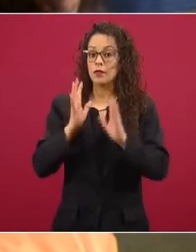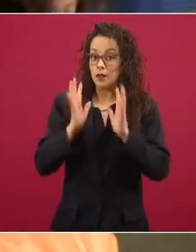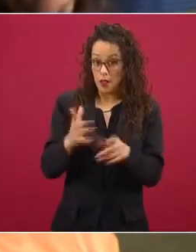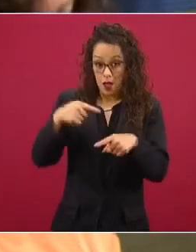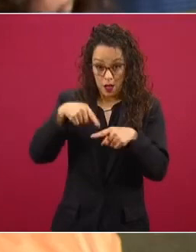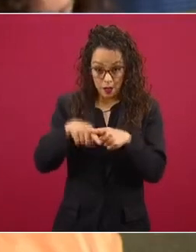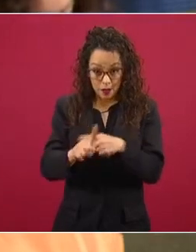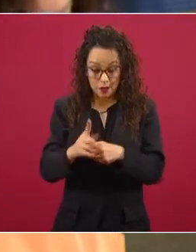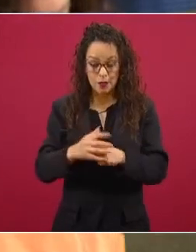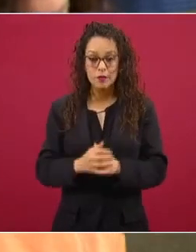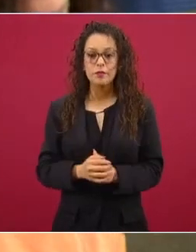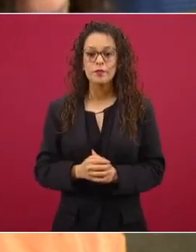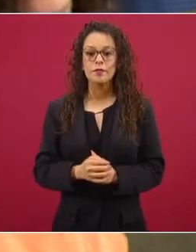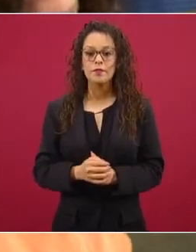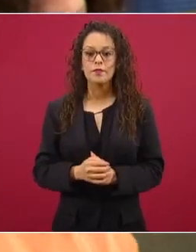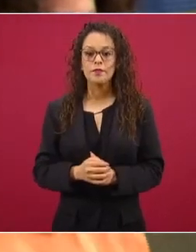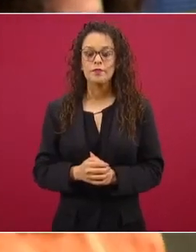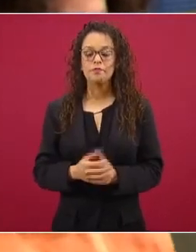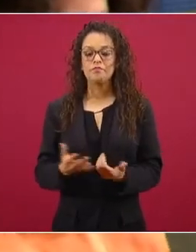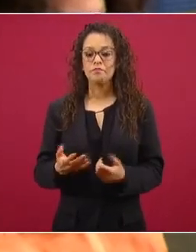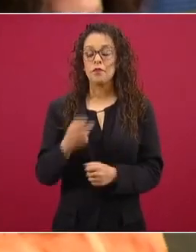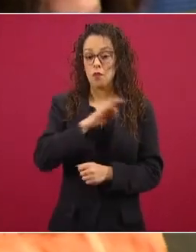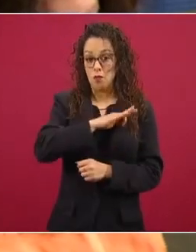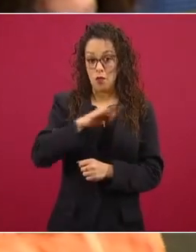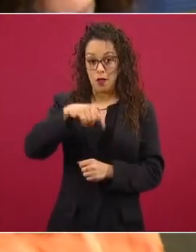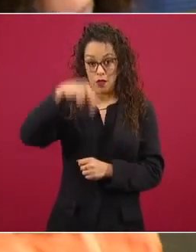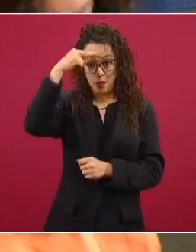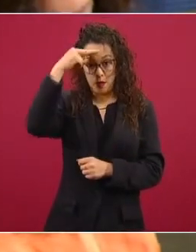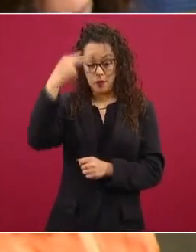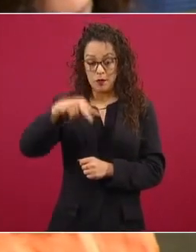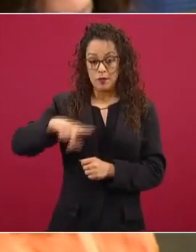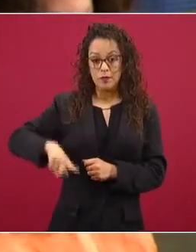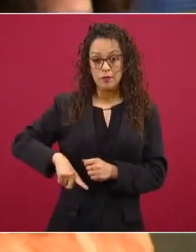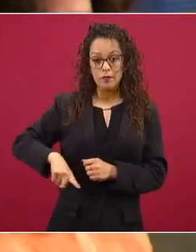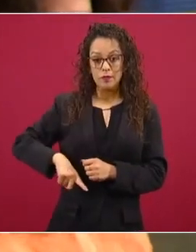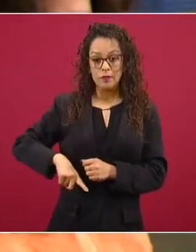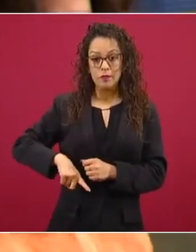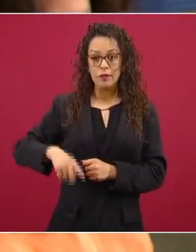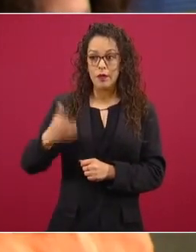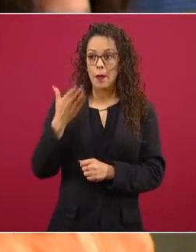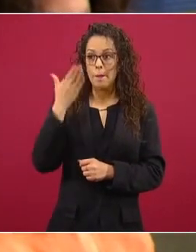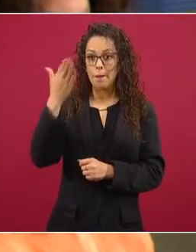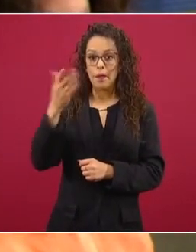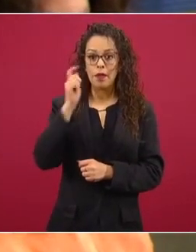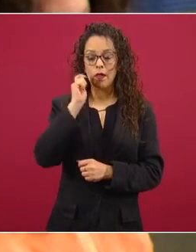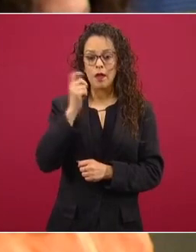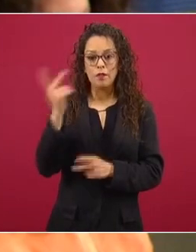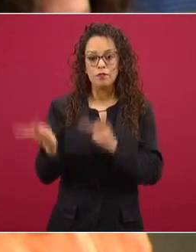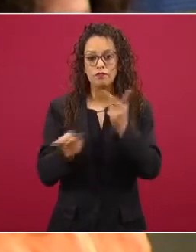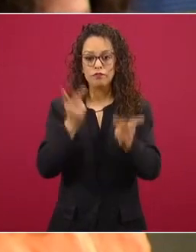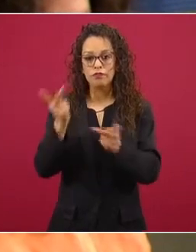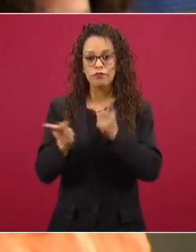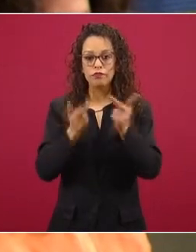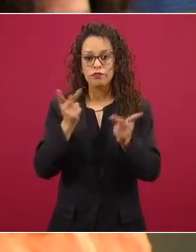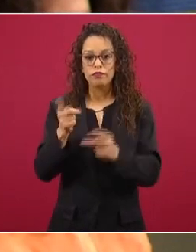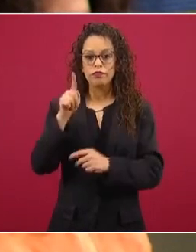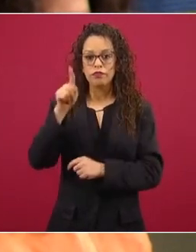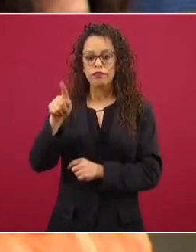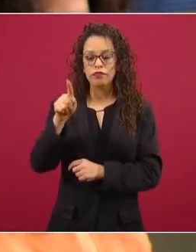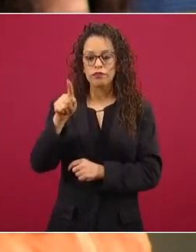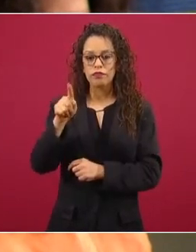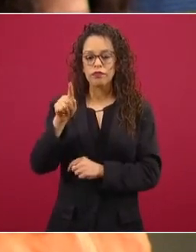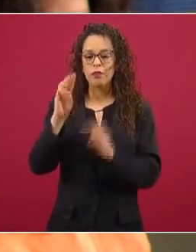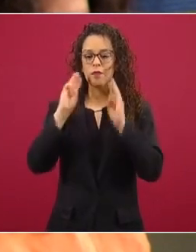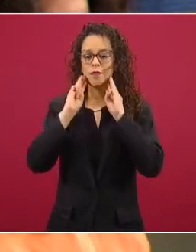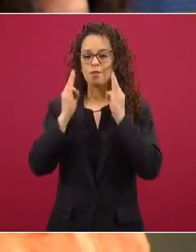si será posible que el gobierno mexicano también solicite interrogar a Joaquín El Chapo Guzmán respecto de lo que pudiera